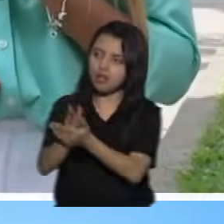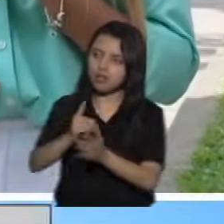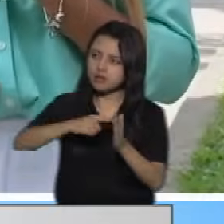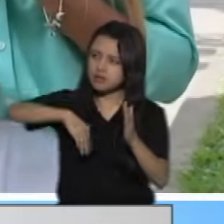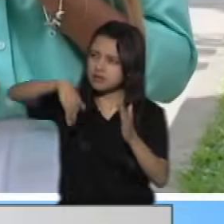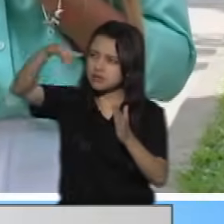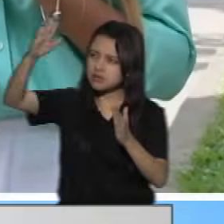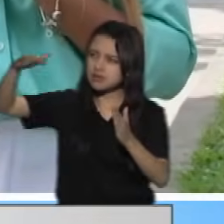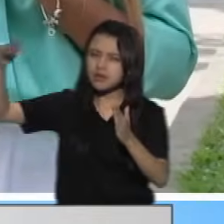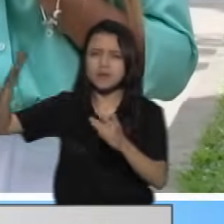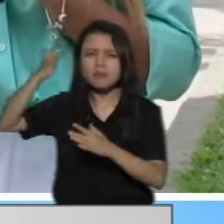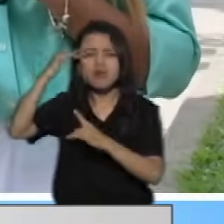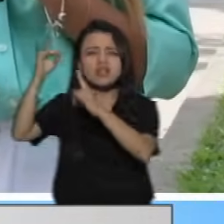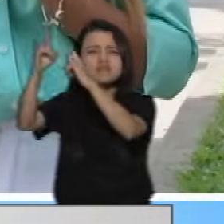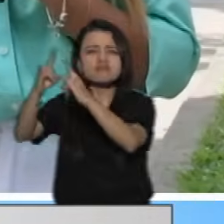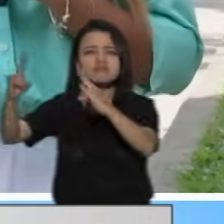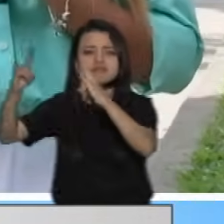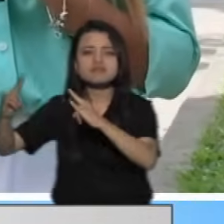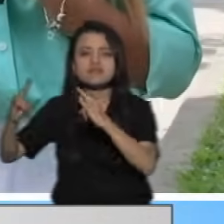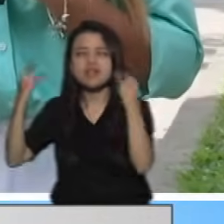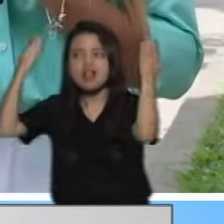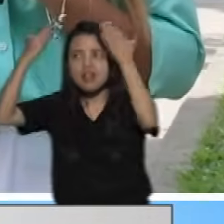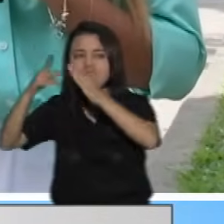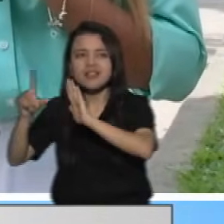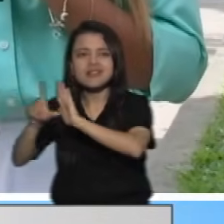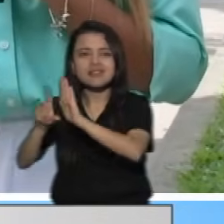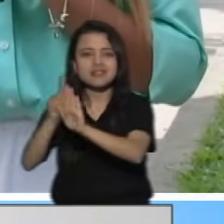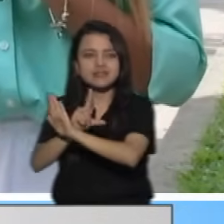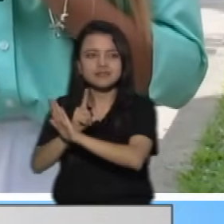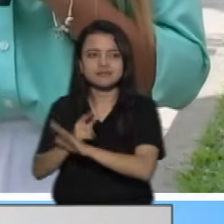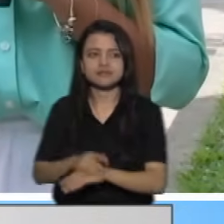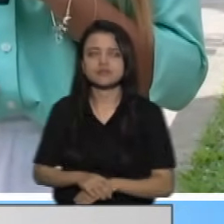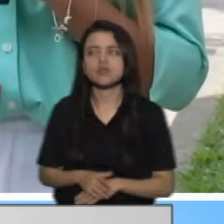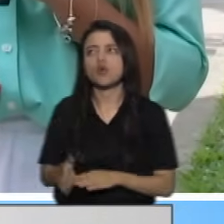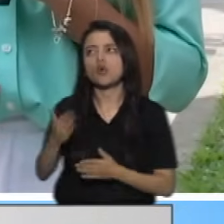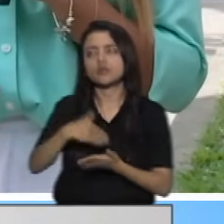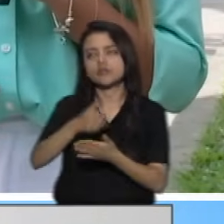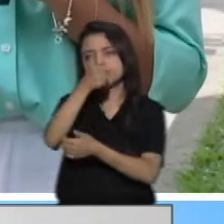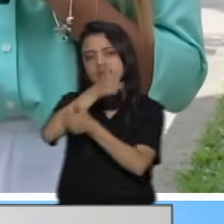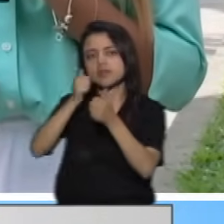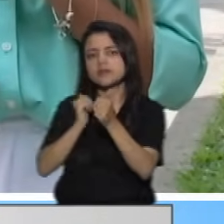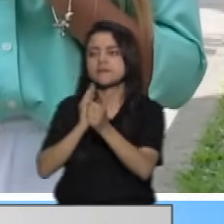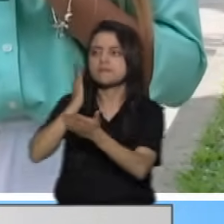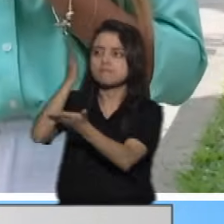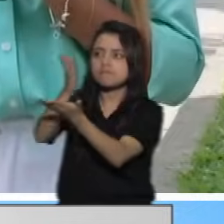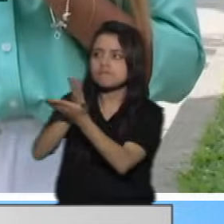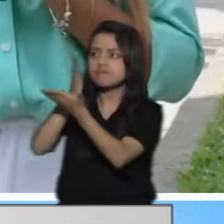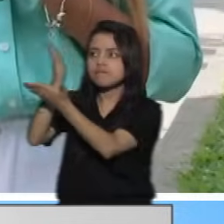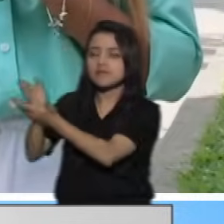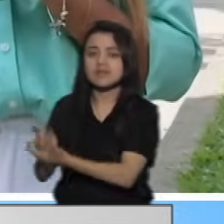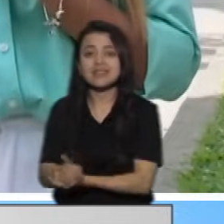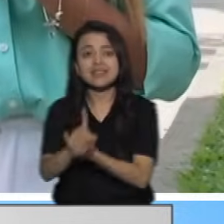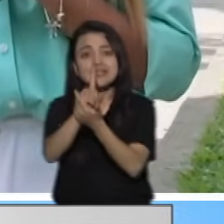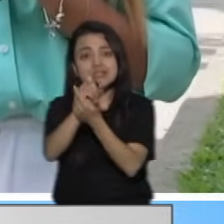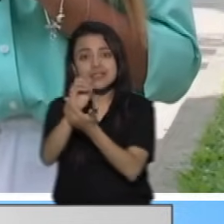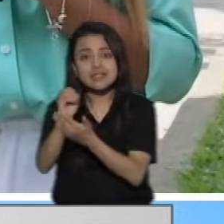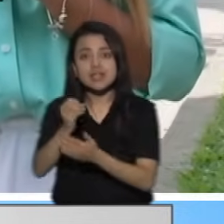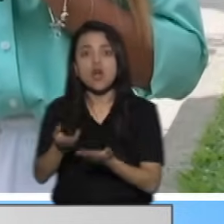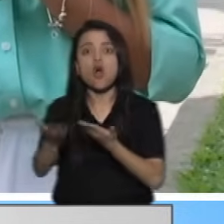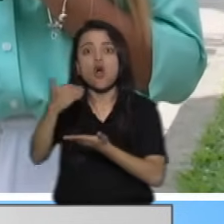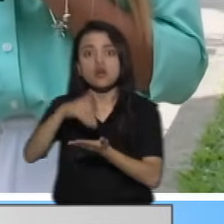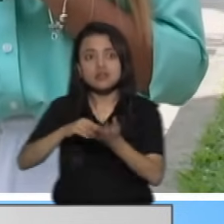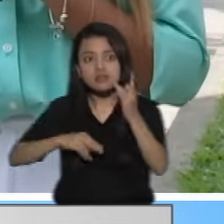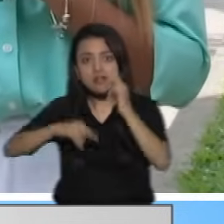ocupaciones irregulares en repetidas ocasiones. Las autoridades que llegaron hasta el lugar en esta ocasión encontraron 60 nuevas